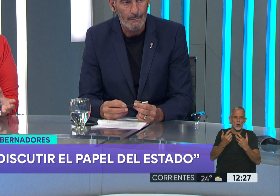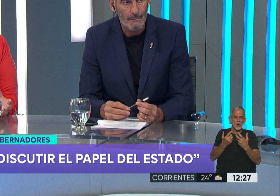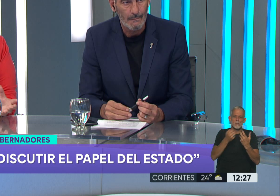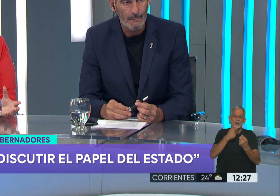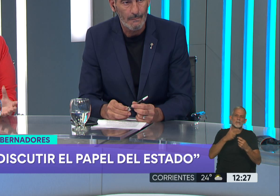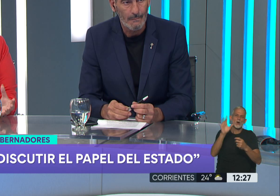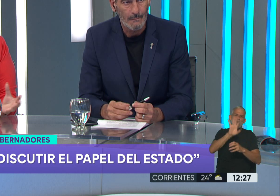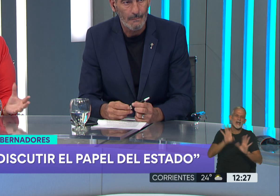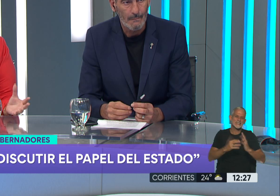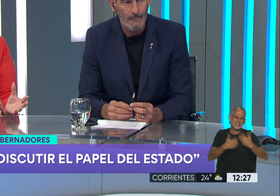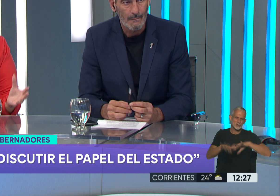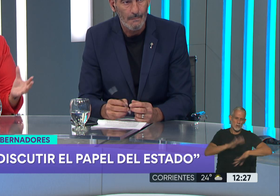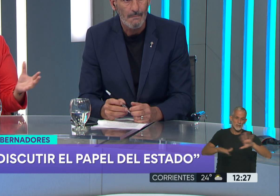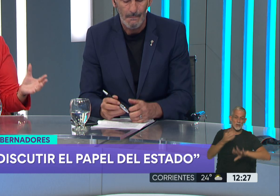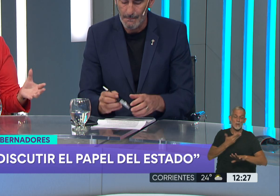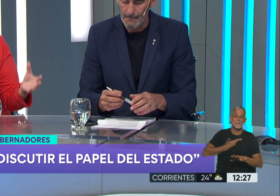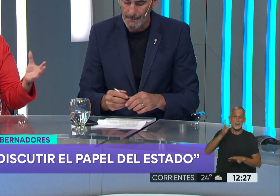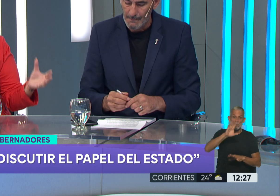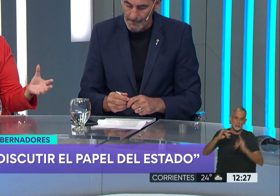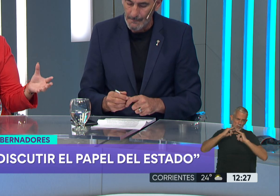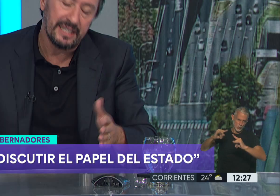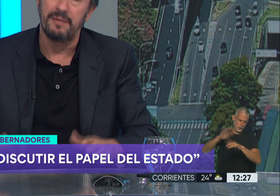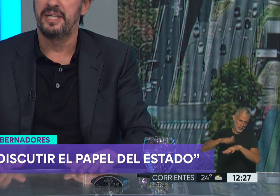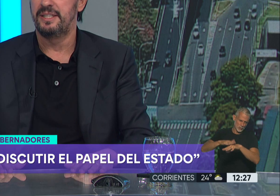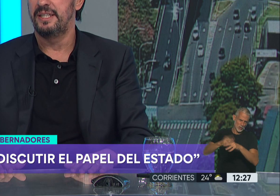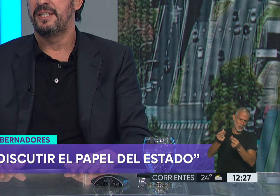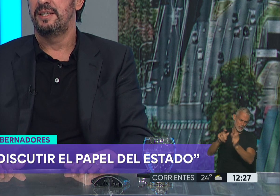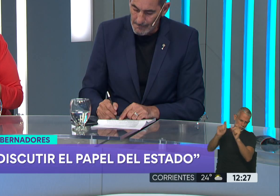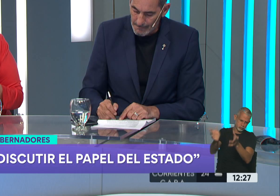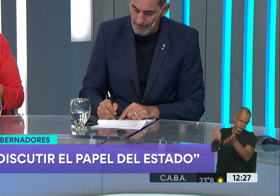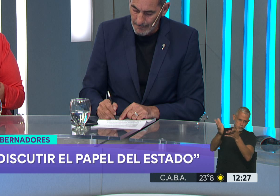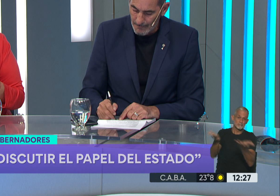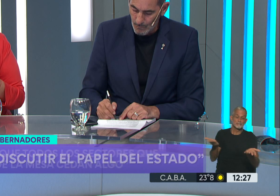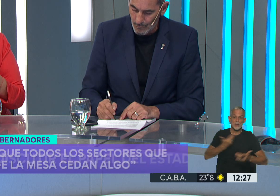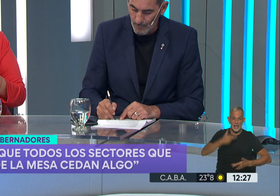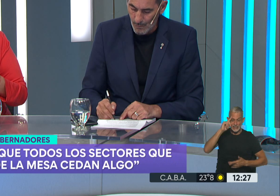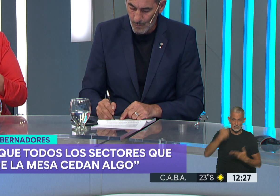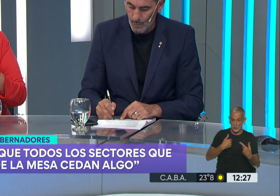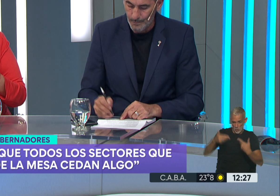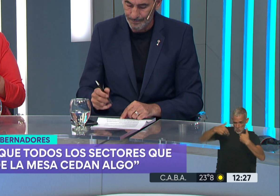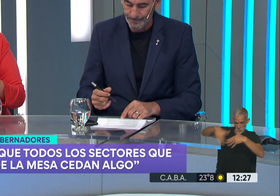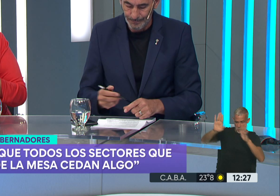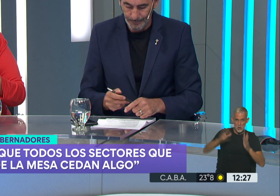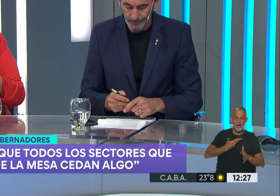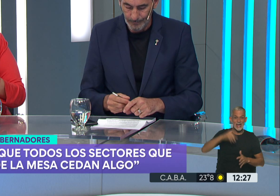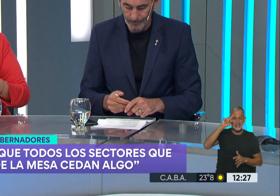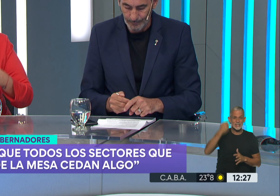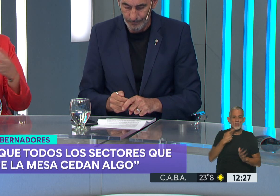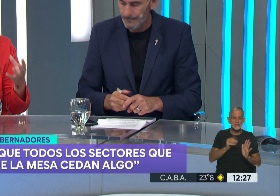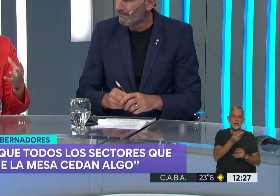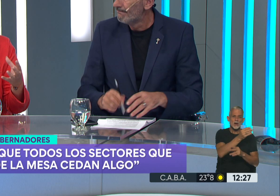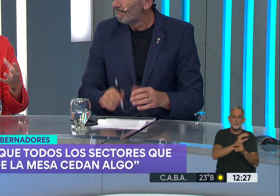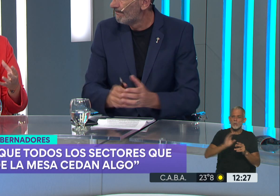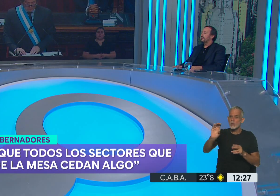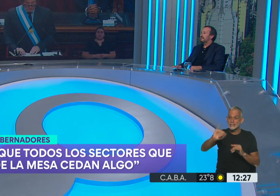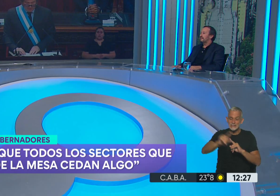las provincias, que se plantea un modelo donde las provincias tienen que hacerse cargo de sus propios recursos y, digamos, el Estado dice, bueno, con participación o